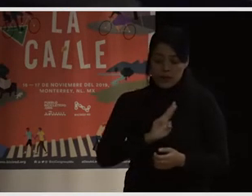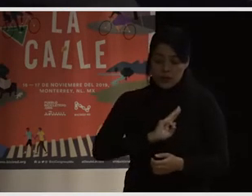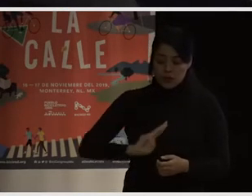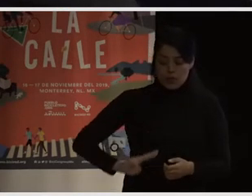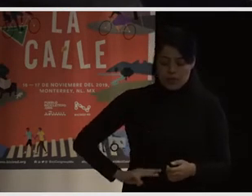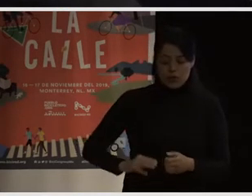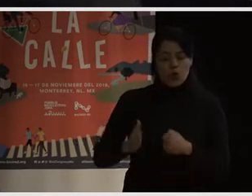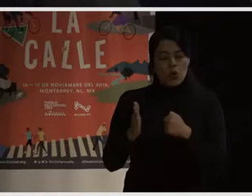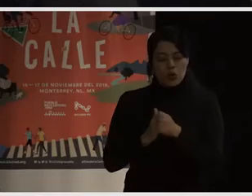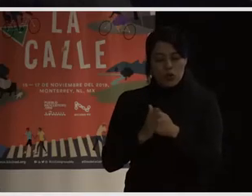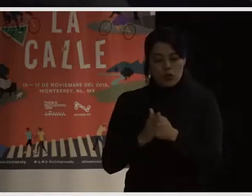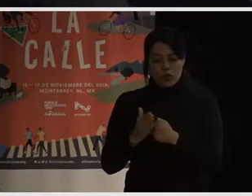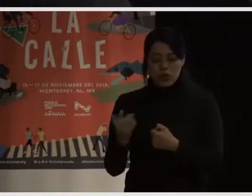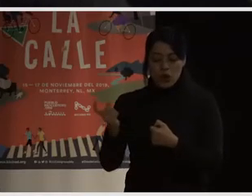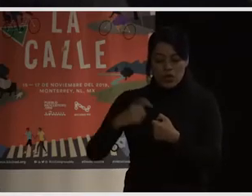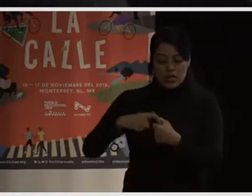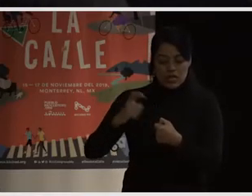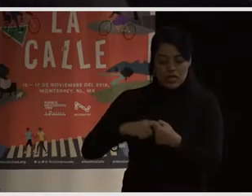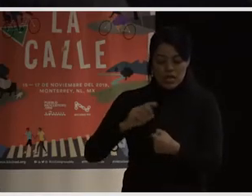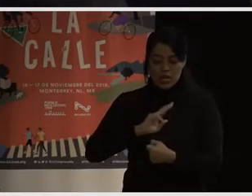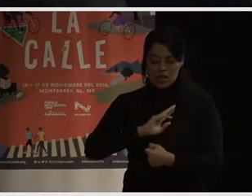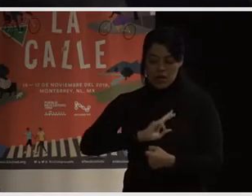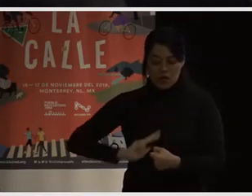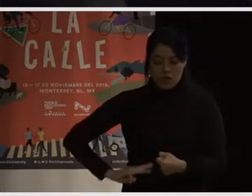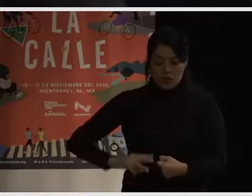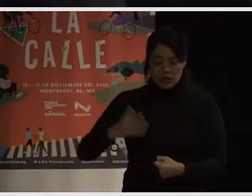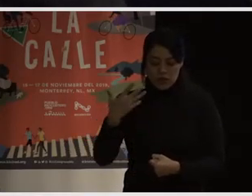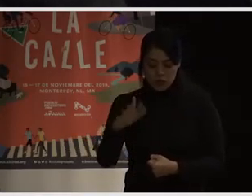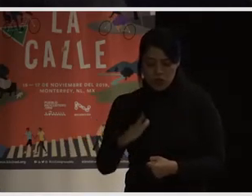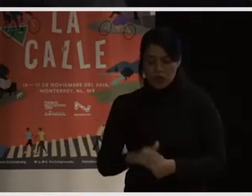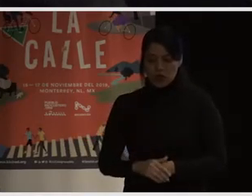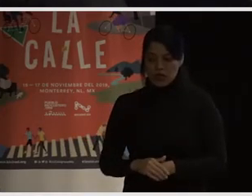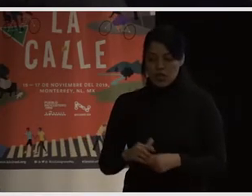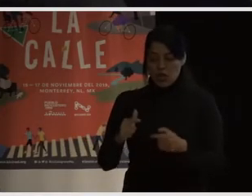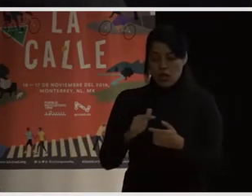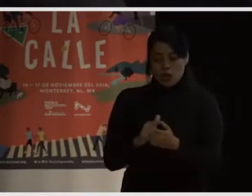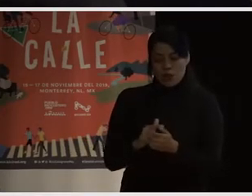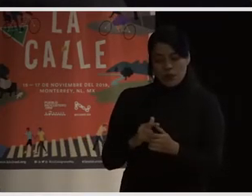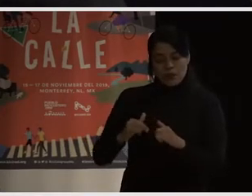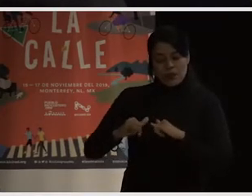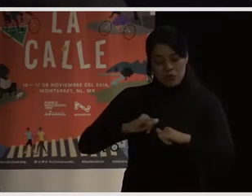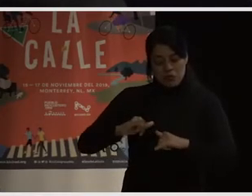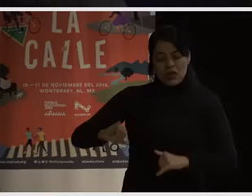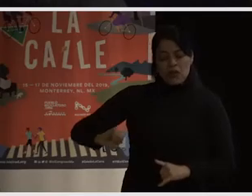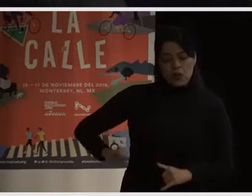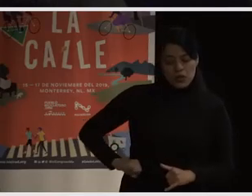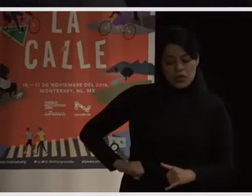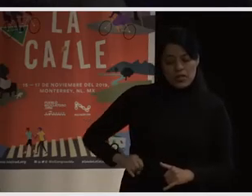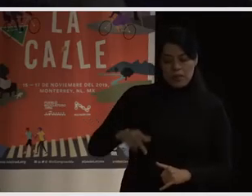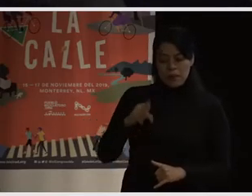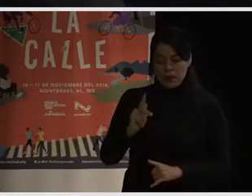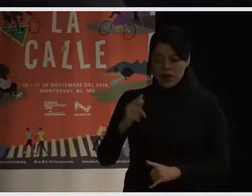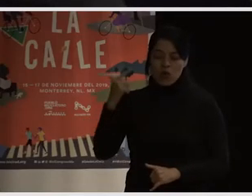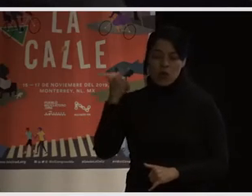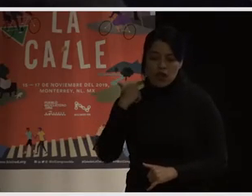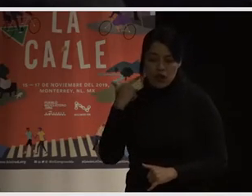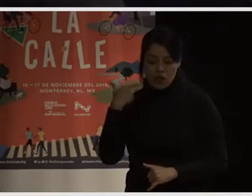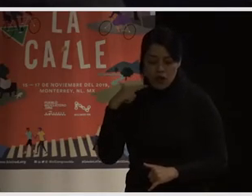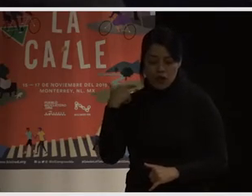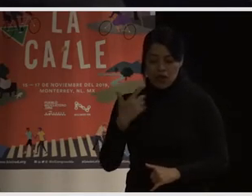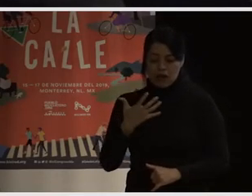entonces somos un geográficamente somos un punto muy interesante pero guadalajara tiene esta capacidad de